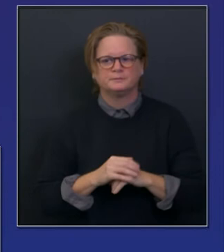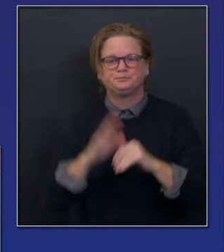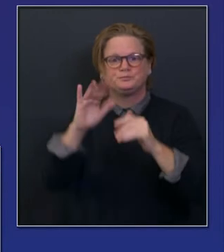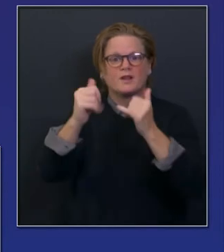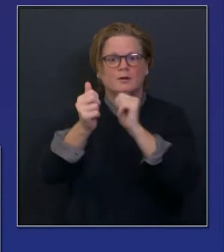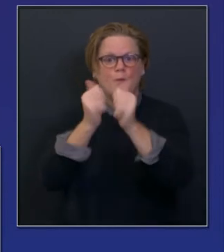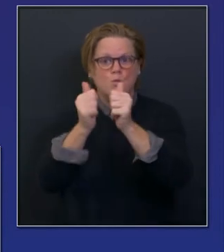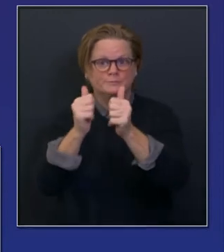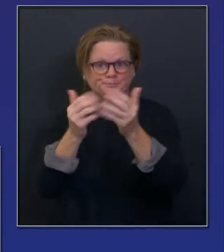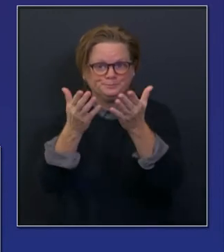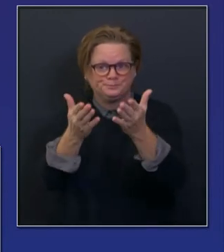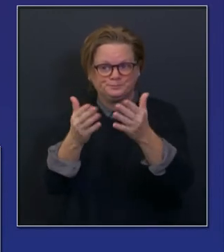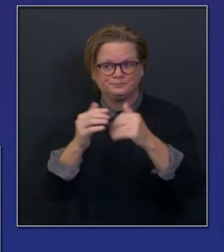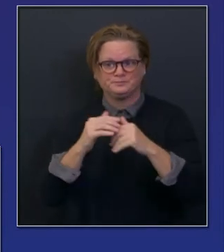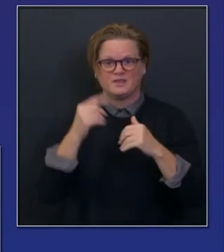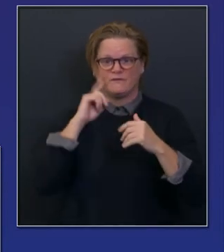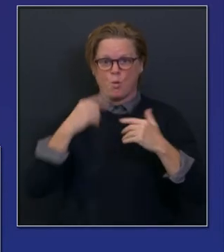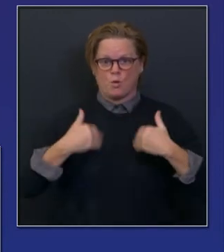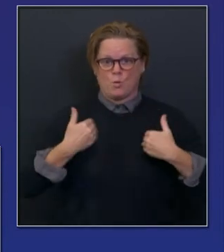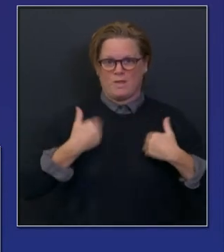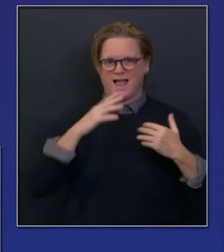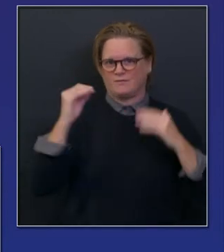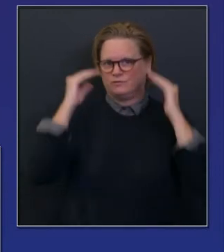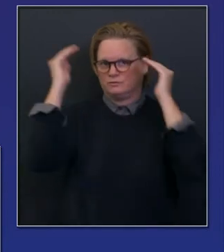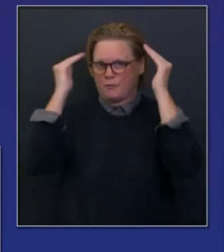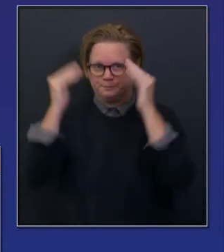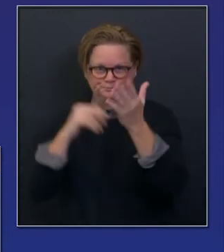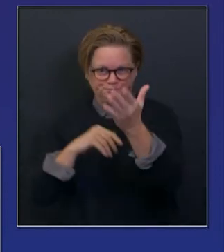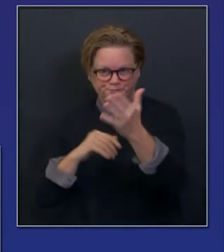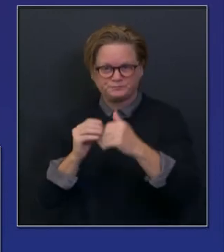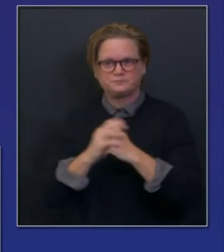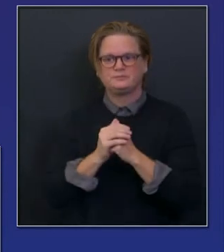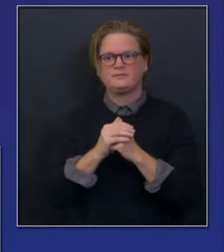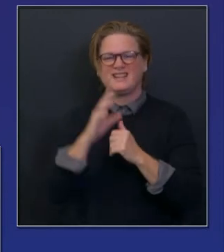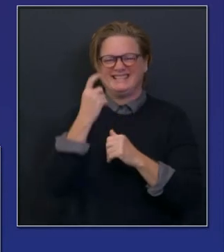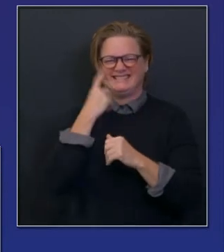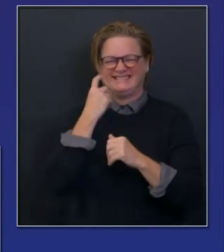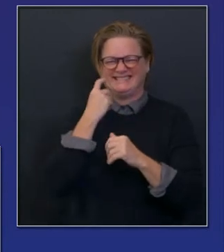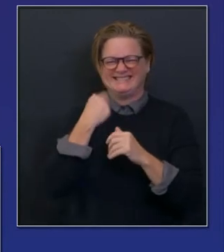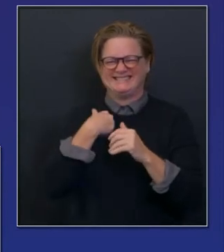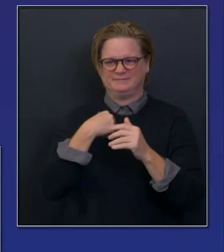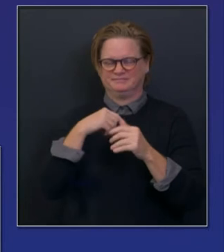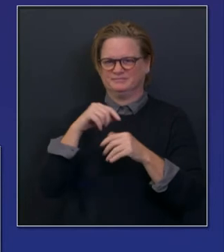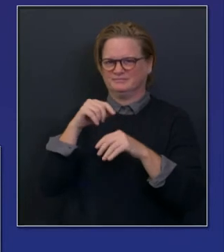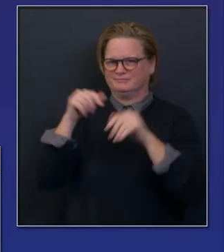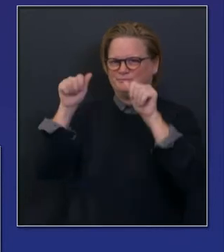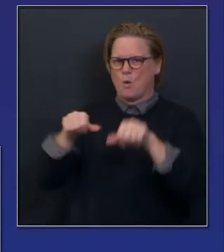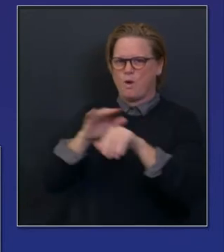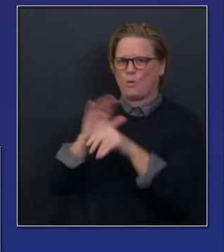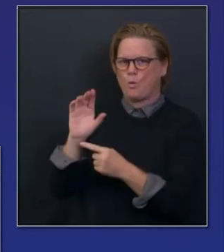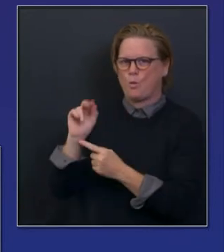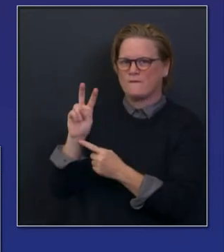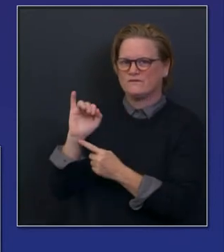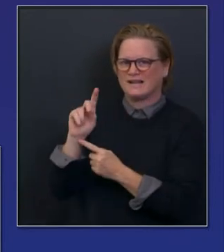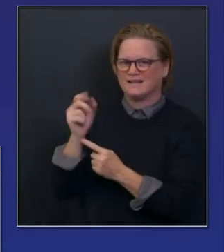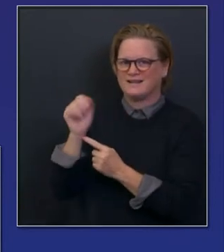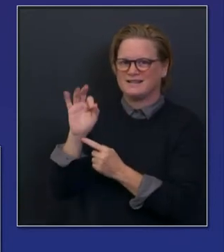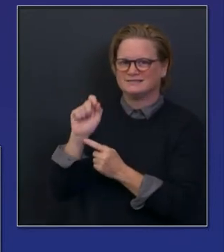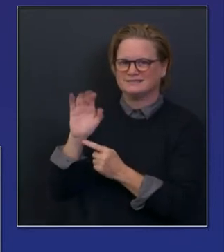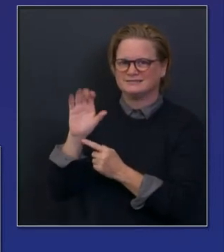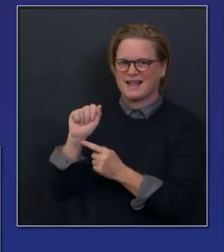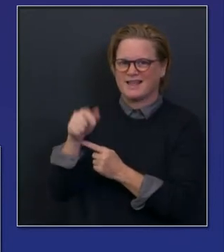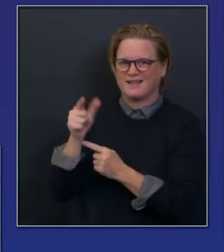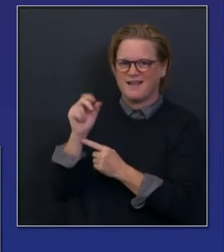traer las últimas noticias sobre las pautas en cuanto a deportes. Y expedimos estas nuevas pautas en el sitio